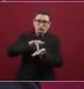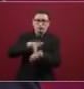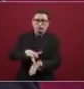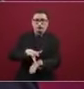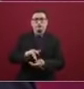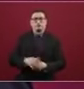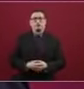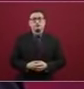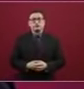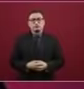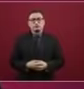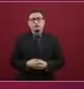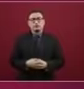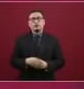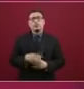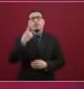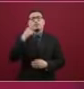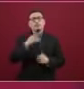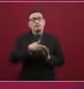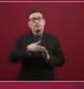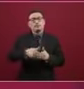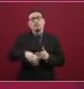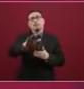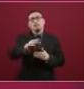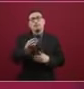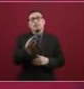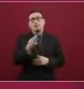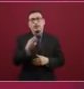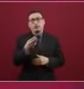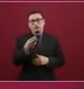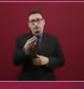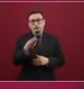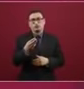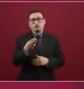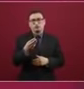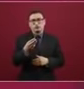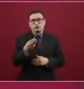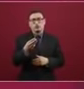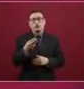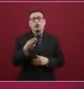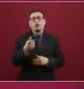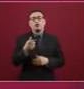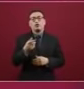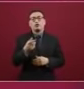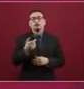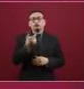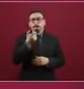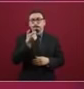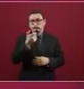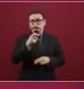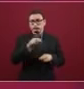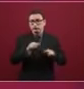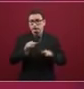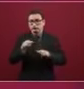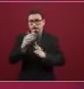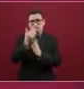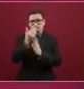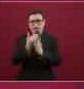que a partir de mayo baje la tarifa en esos estados.